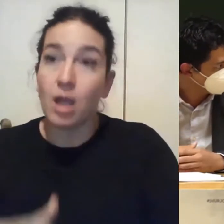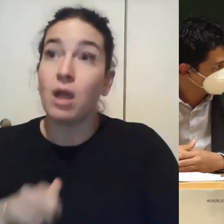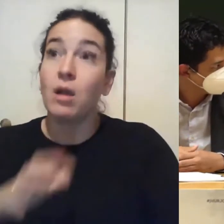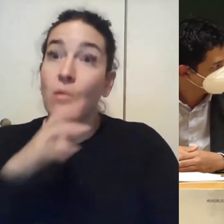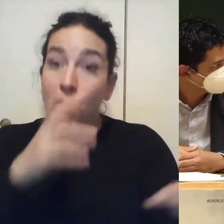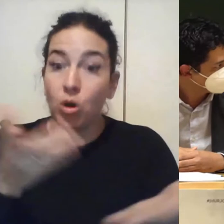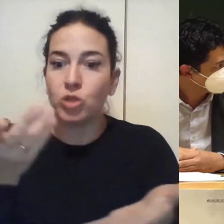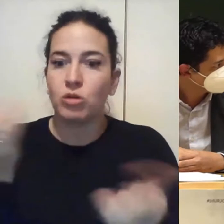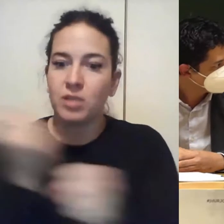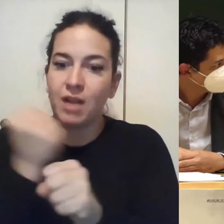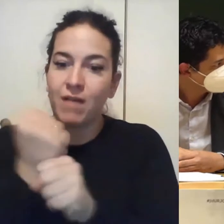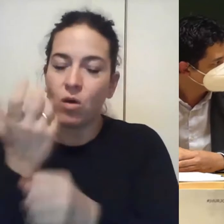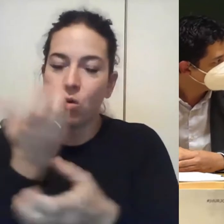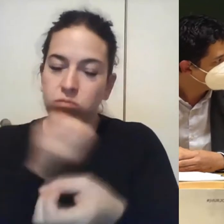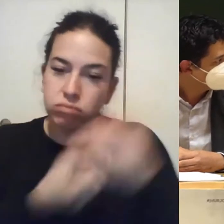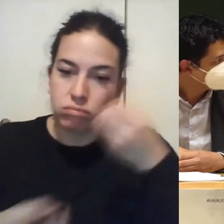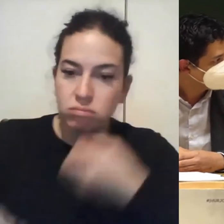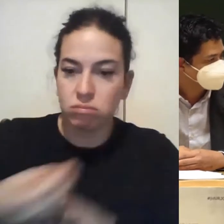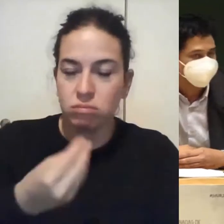en equipo.